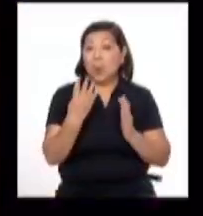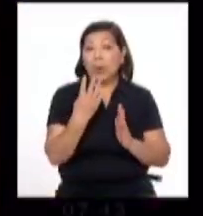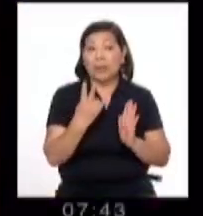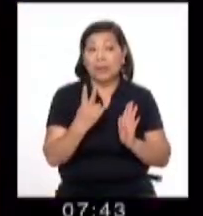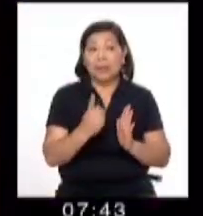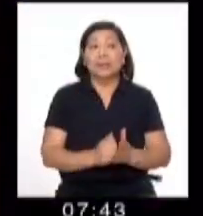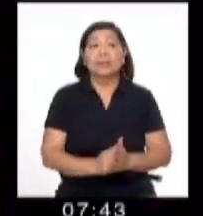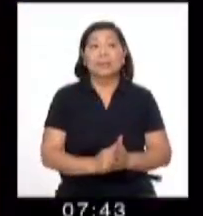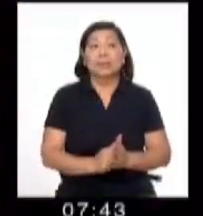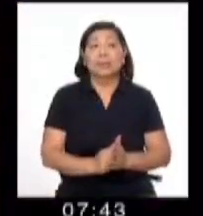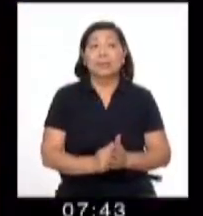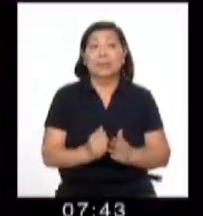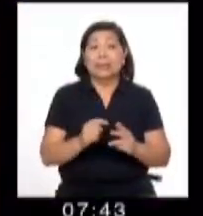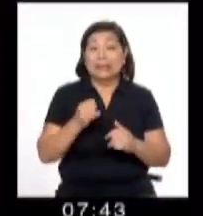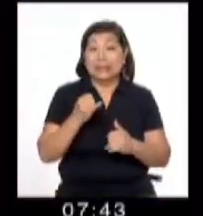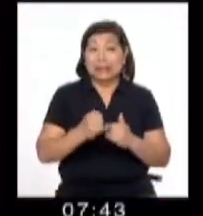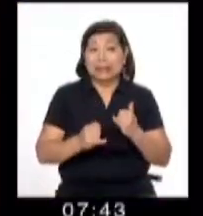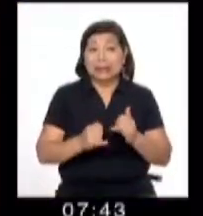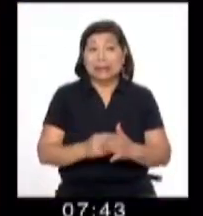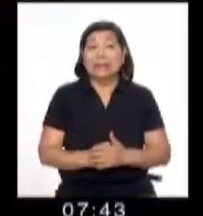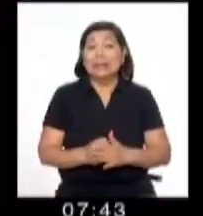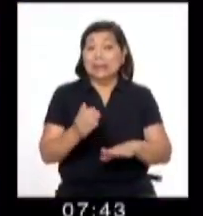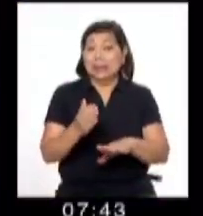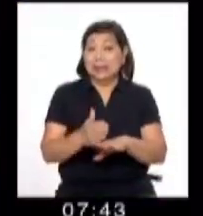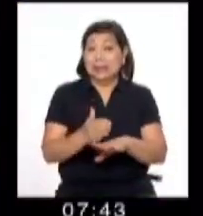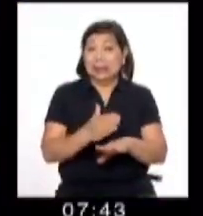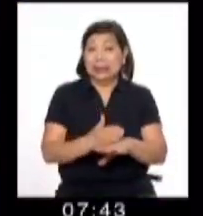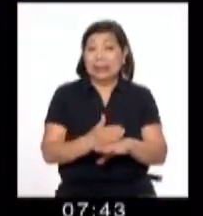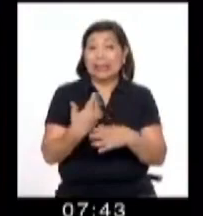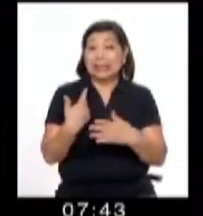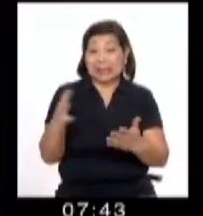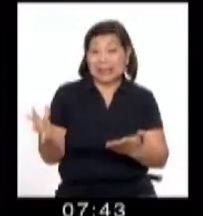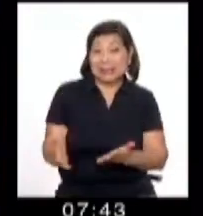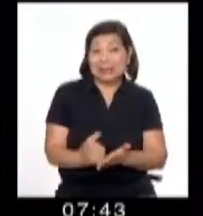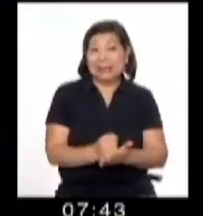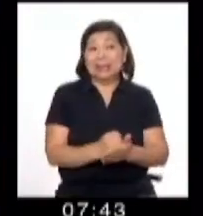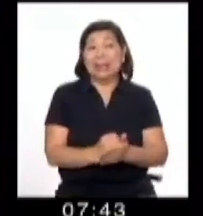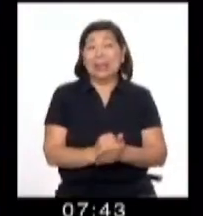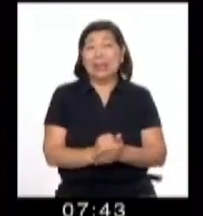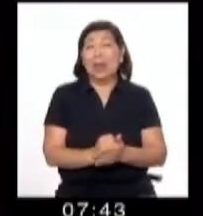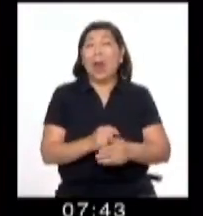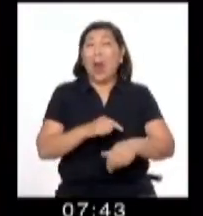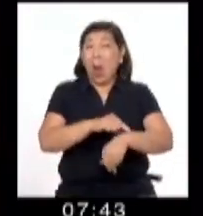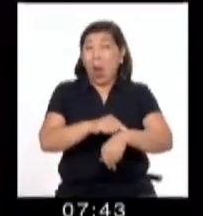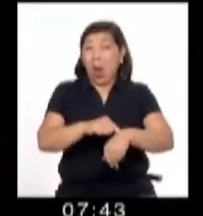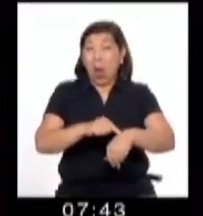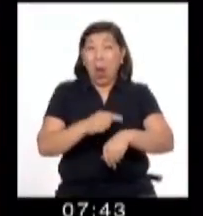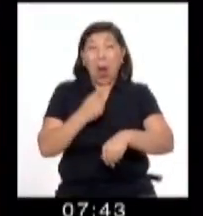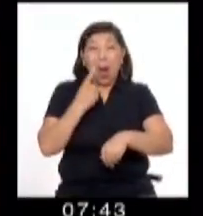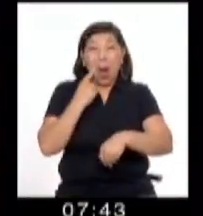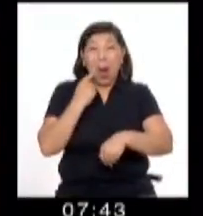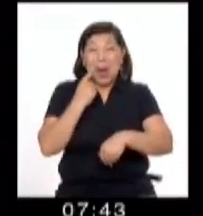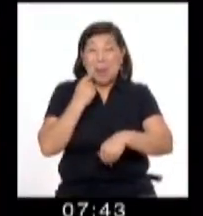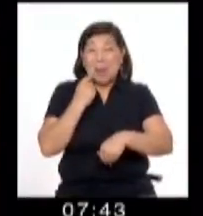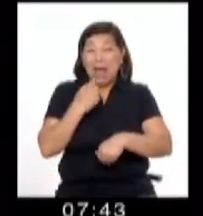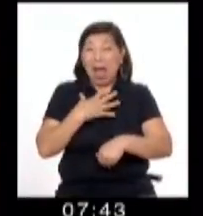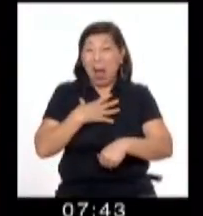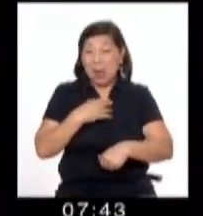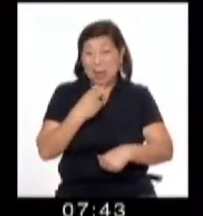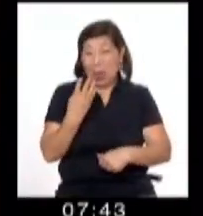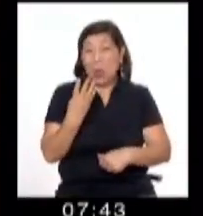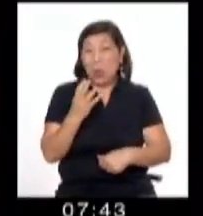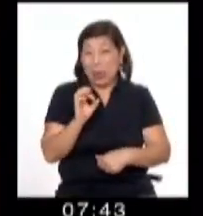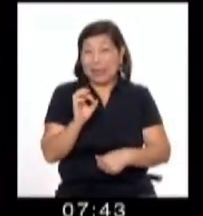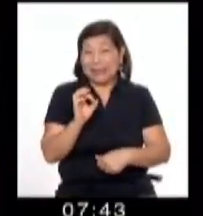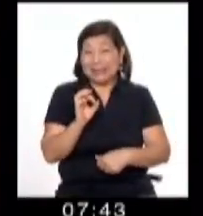7:43, noticias de último minuto y en desarrollo. Ha sido rescatado ya luego de varias horas un operador de 40 años